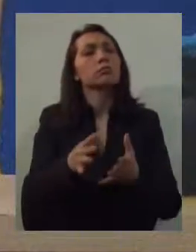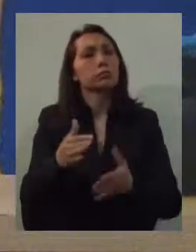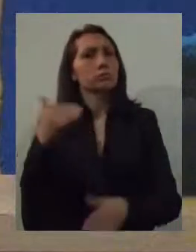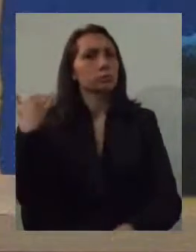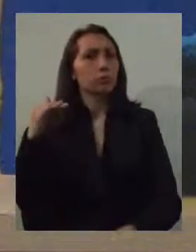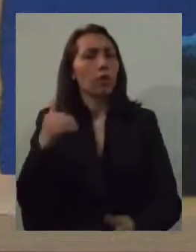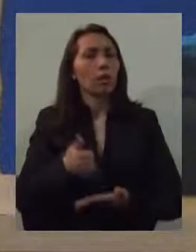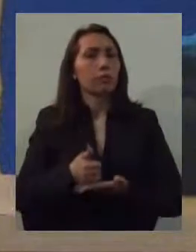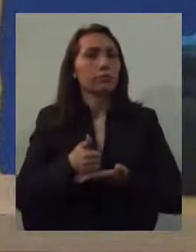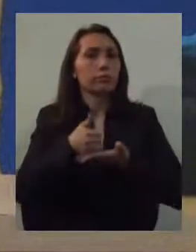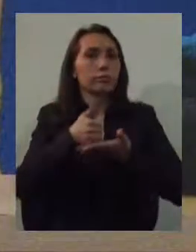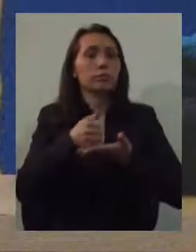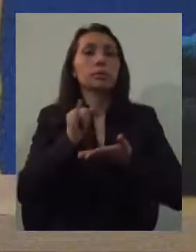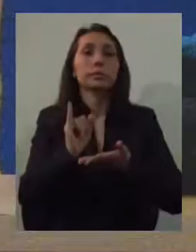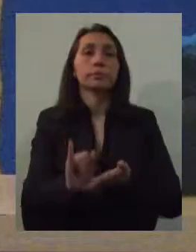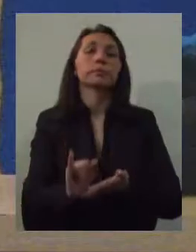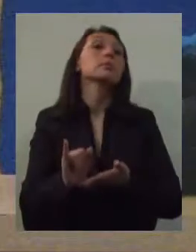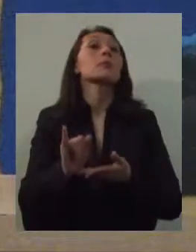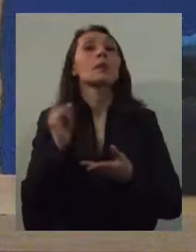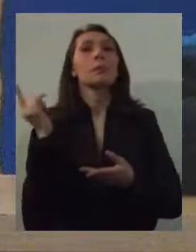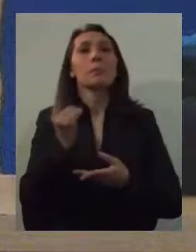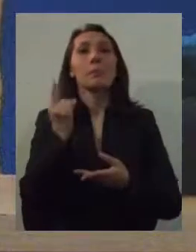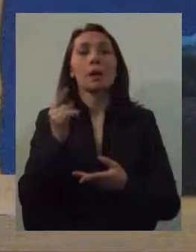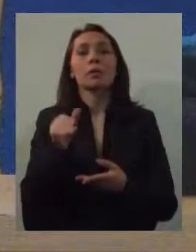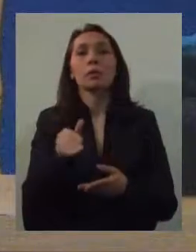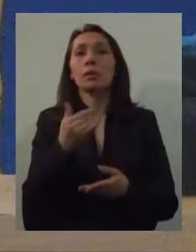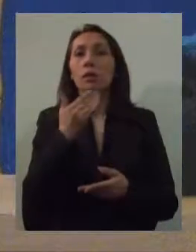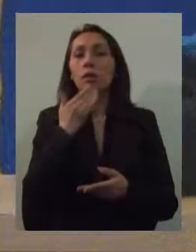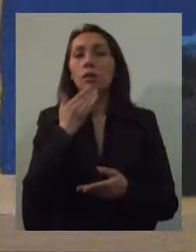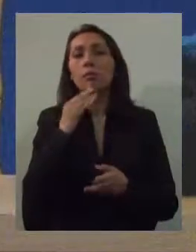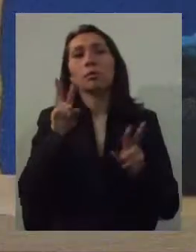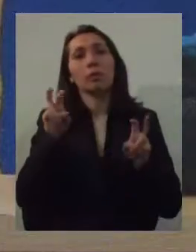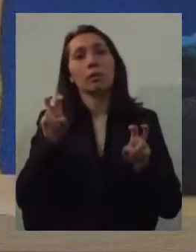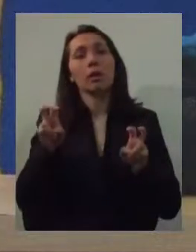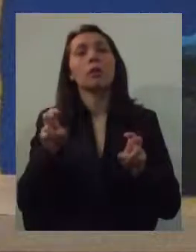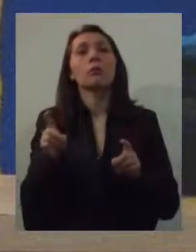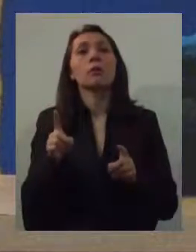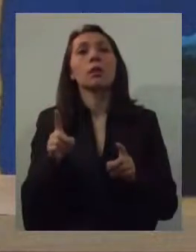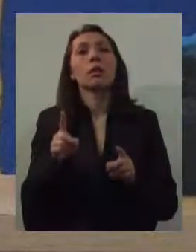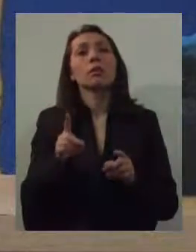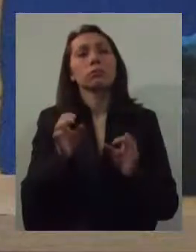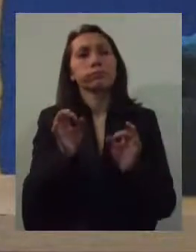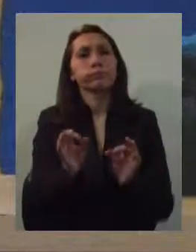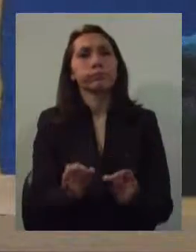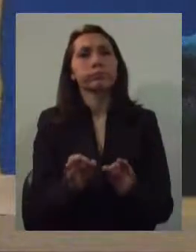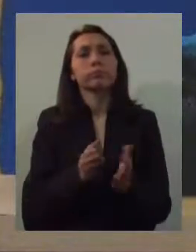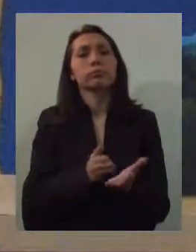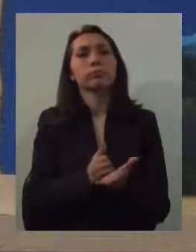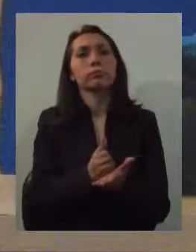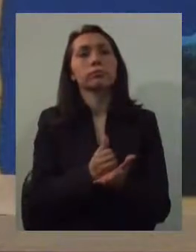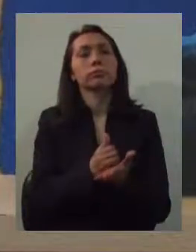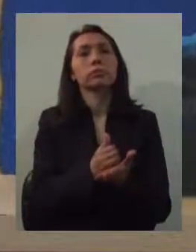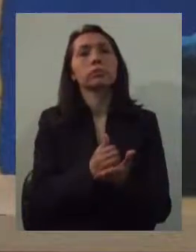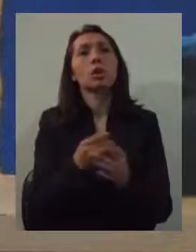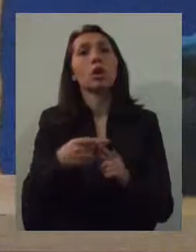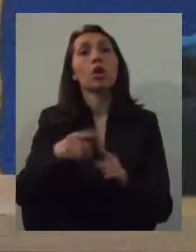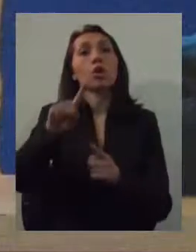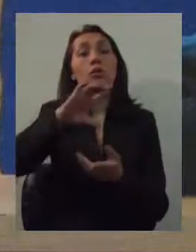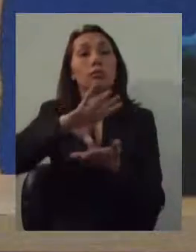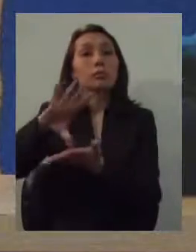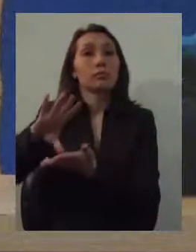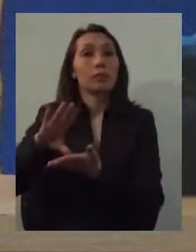relevancia, y particularmente en el caso de la efectivización de la